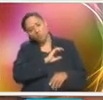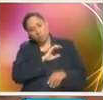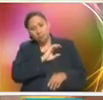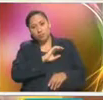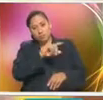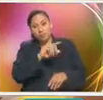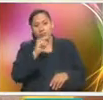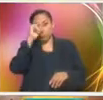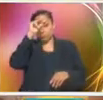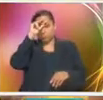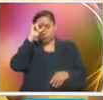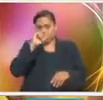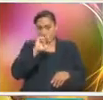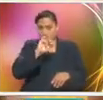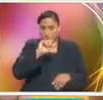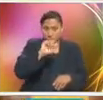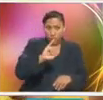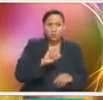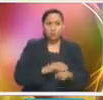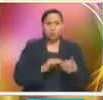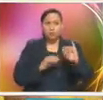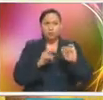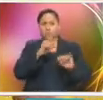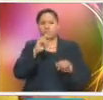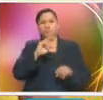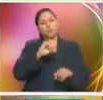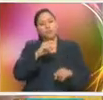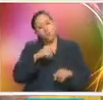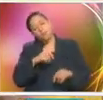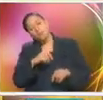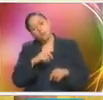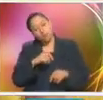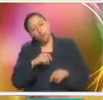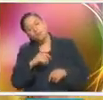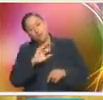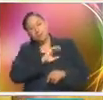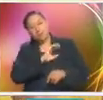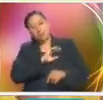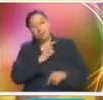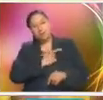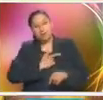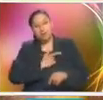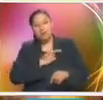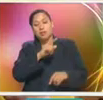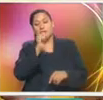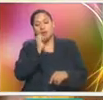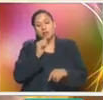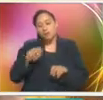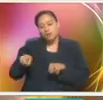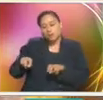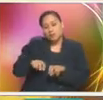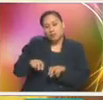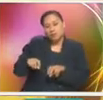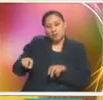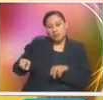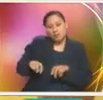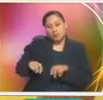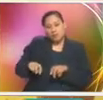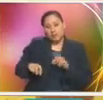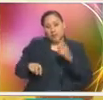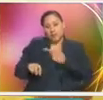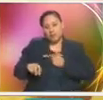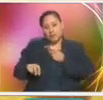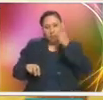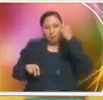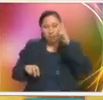atención, muy inteligentes, ¿es correcto? Sí, son muy cariñosos, procuran siempre estar pegándose a los